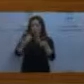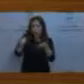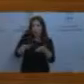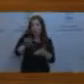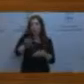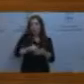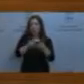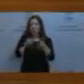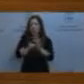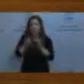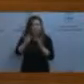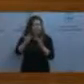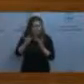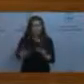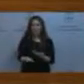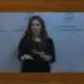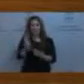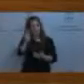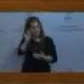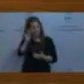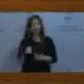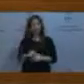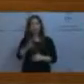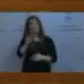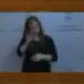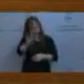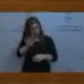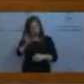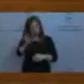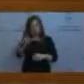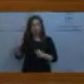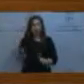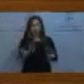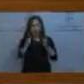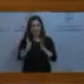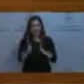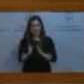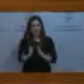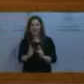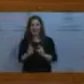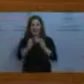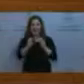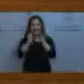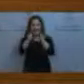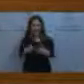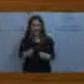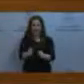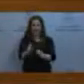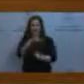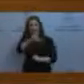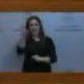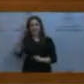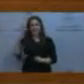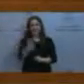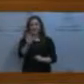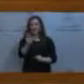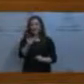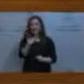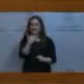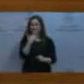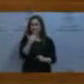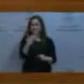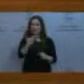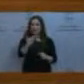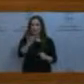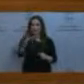fase… Sí, sí, sí, sí, cinco en fase de citación. No, no, no. Otros cinco que están a punto de salir en el web para licitar la